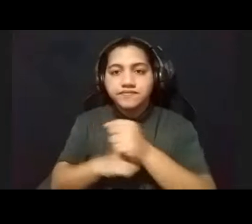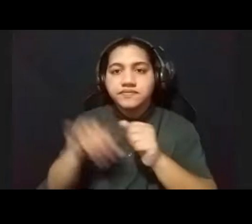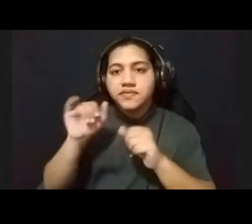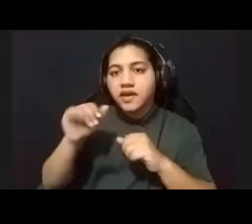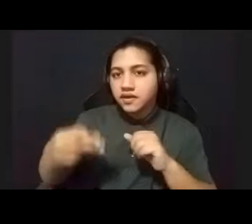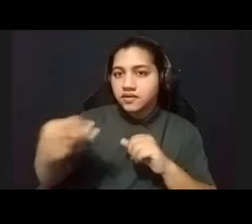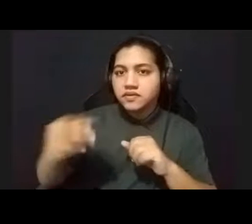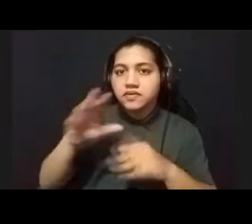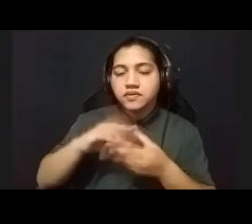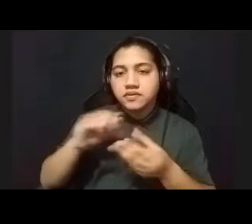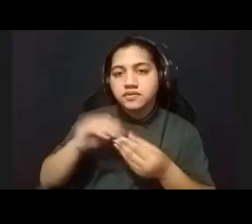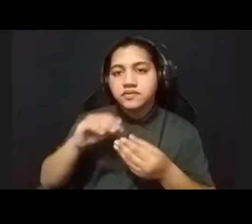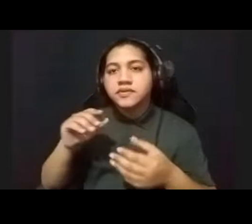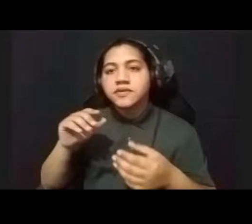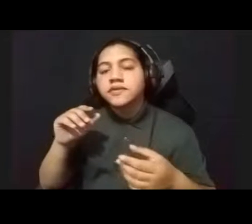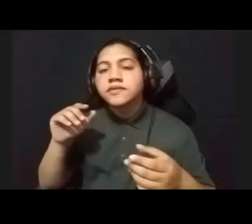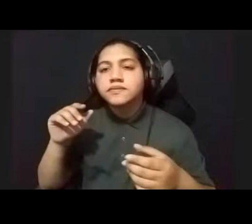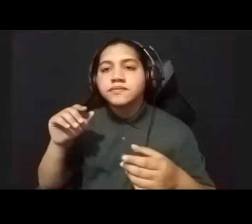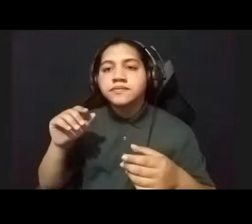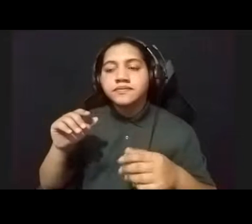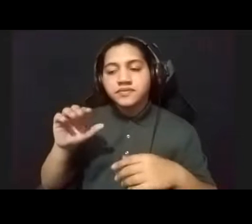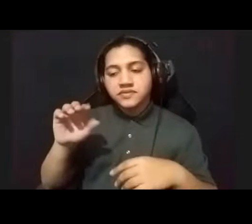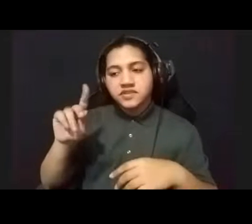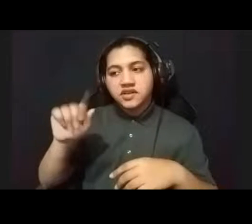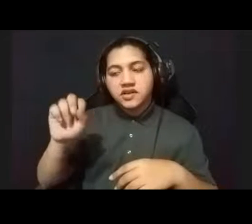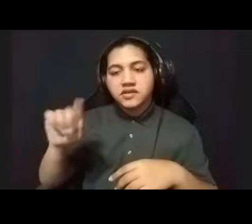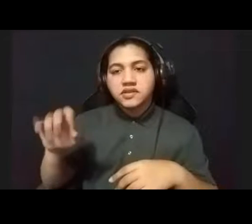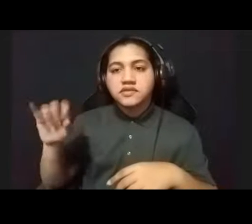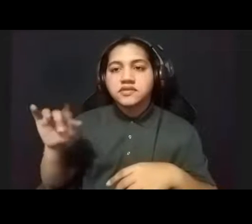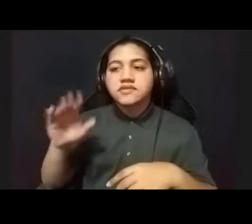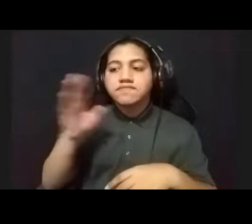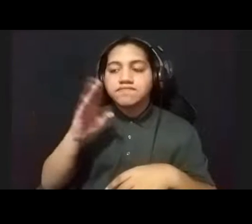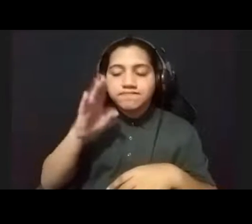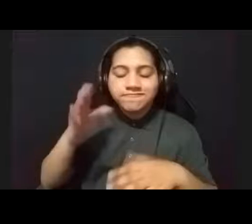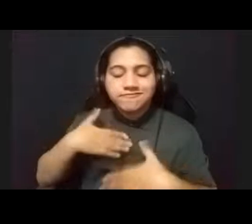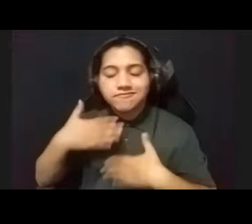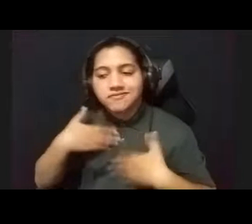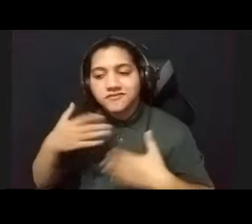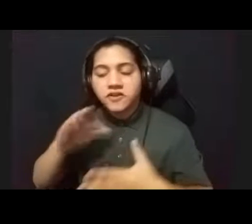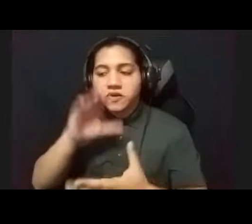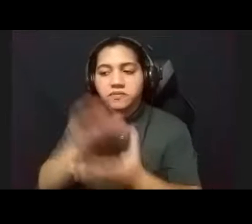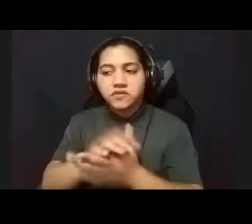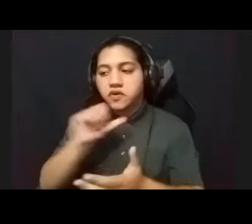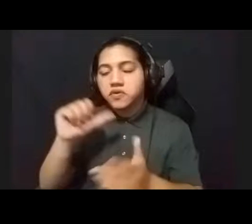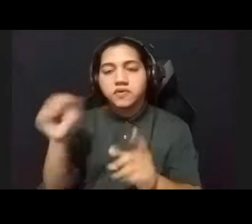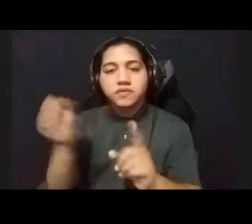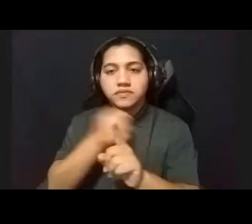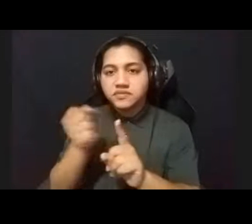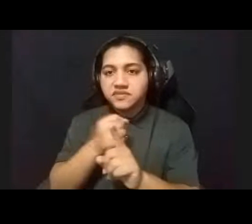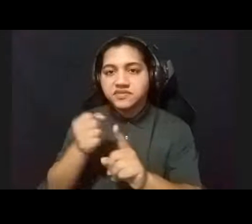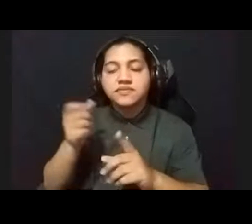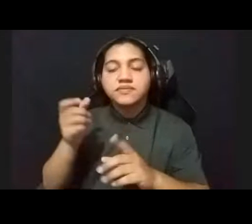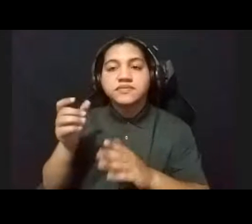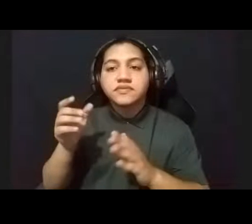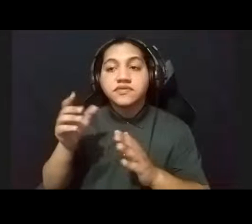historia. Cashless Sosque intenta encontrar la felicidad buscando un esposo que no la abuse, y cuando finalmente